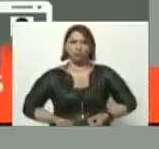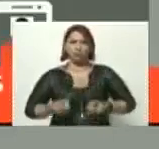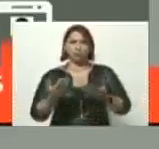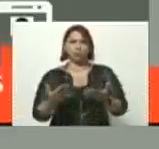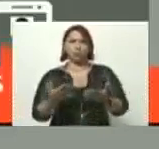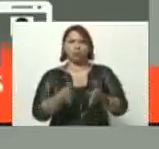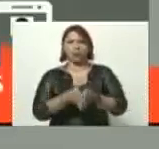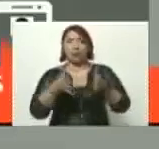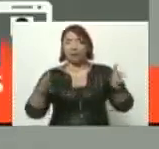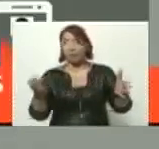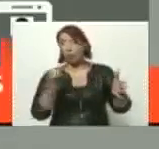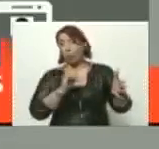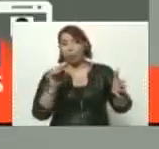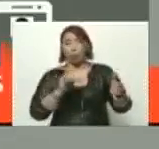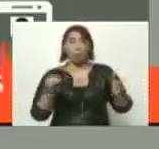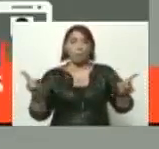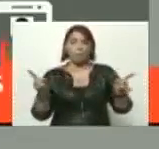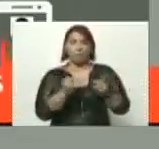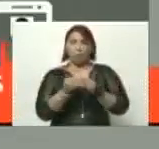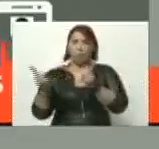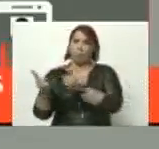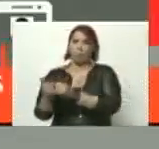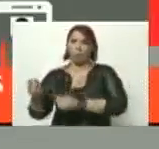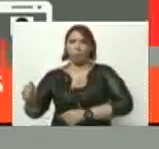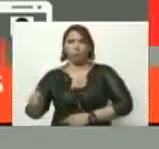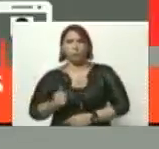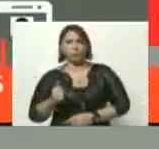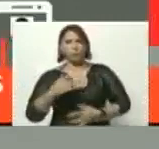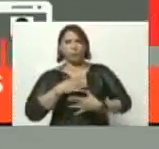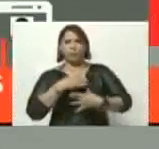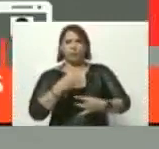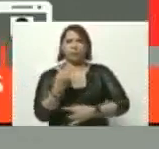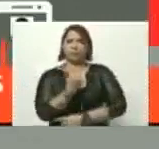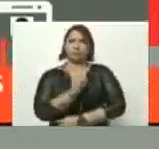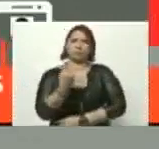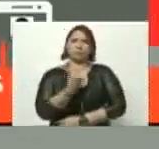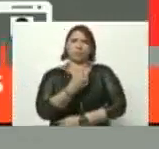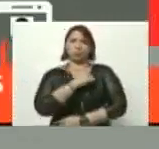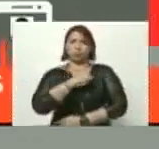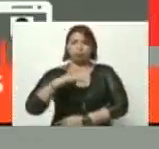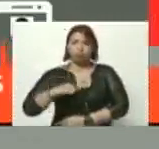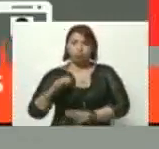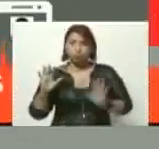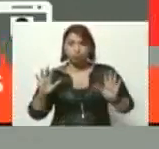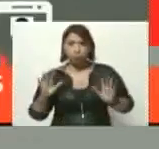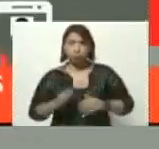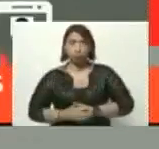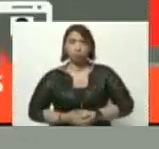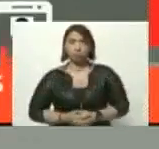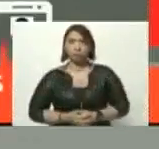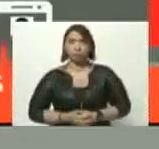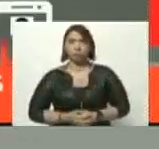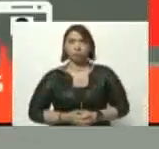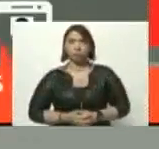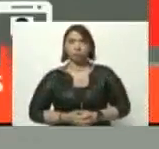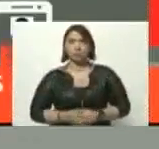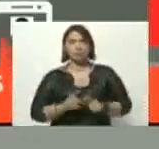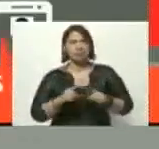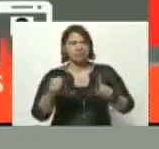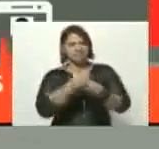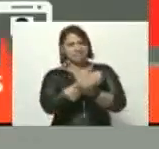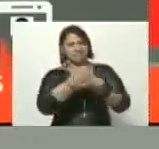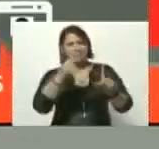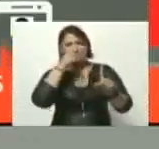o pequeño, para aprovecharse a intereses particulares, personales, para maltratar